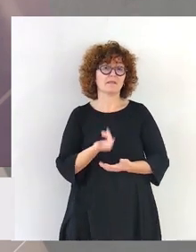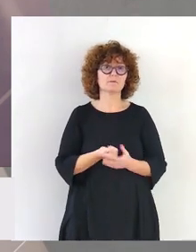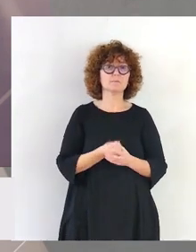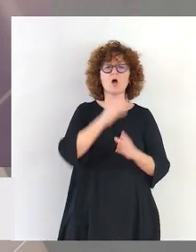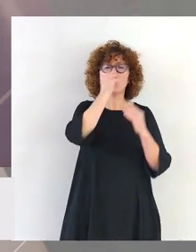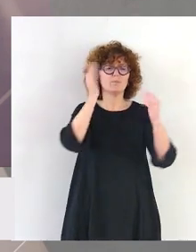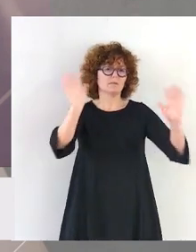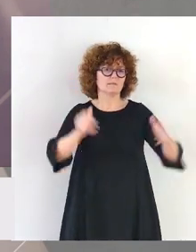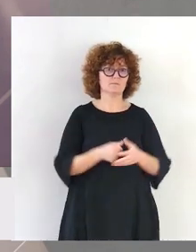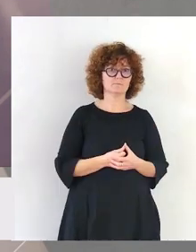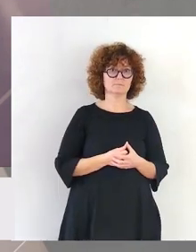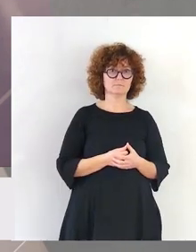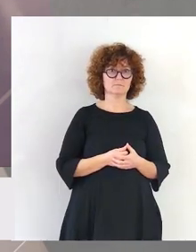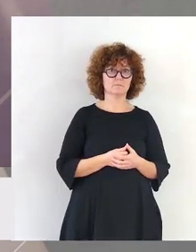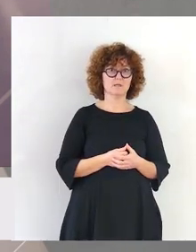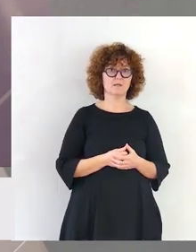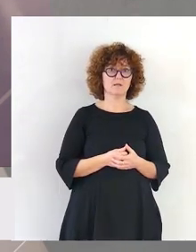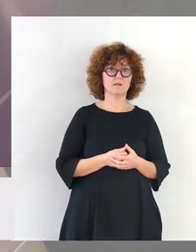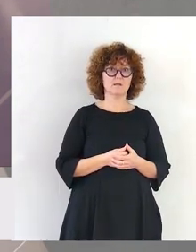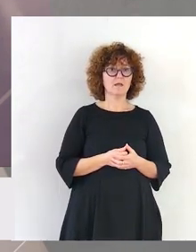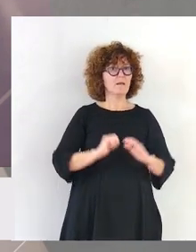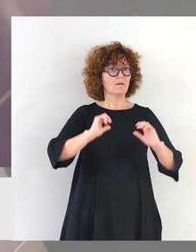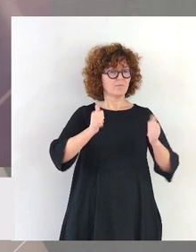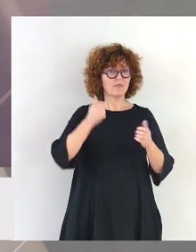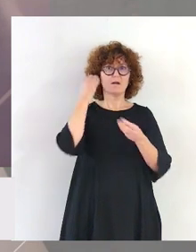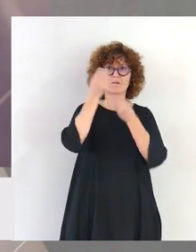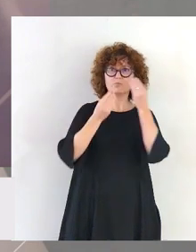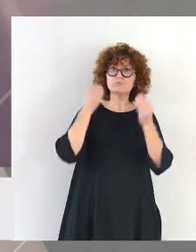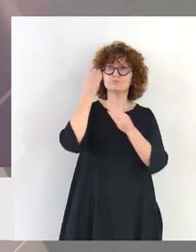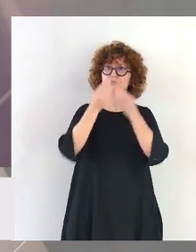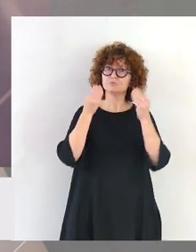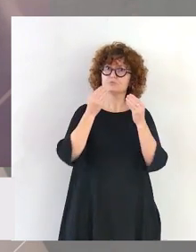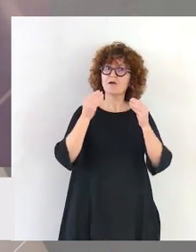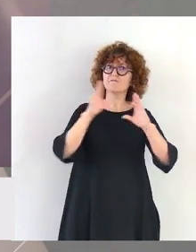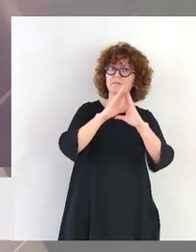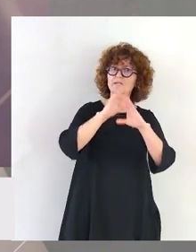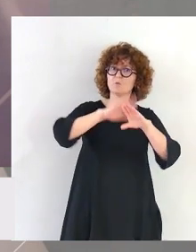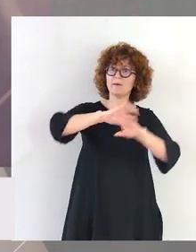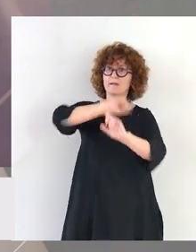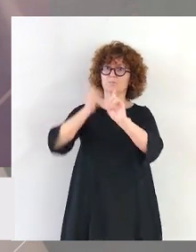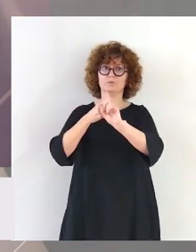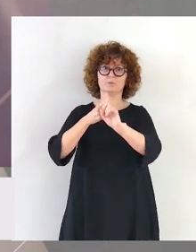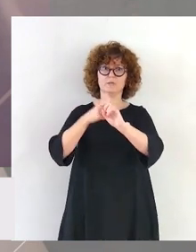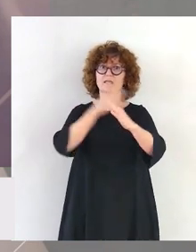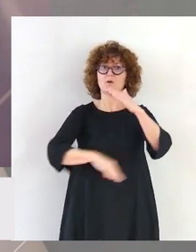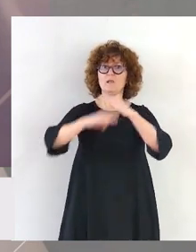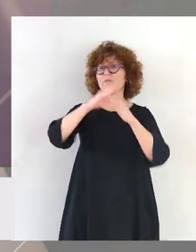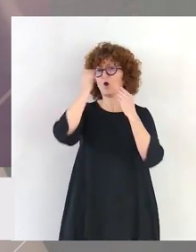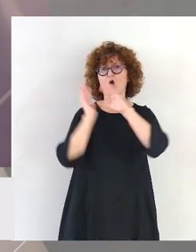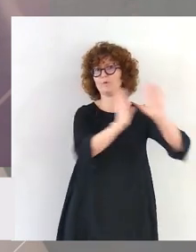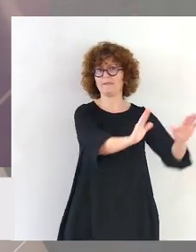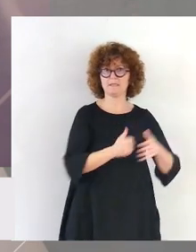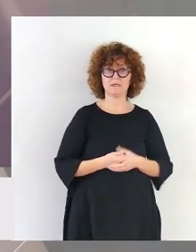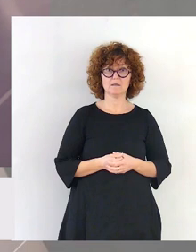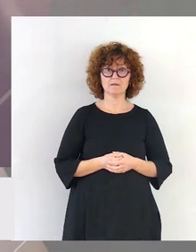Olvídate de que haya que empezar de que haya que seguir repensando en las cuestiones de feminismo para alcanzar un nivel de igualdad tu